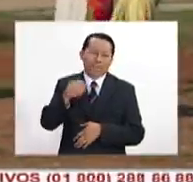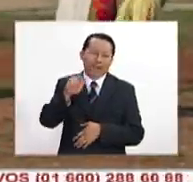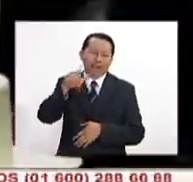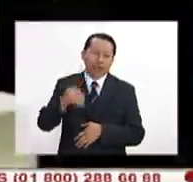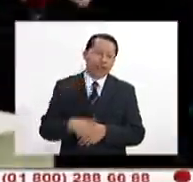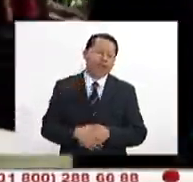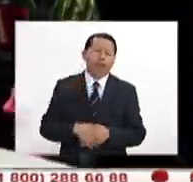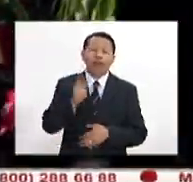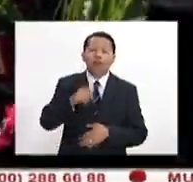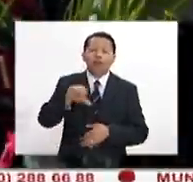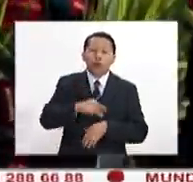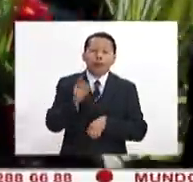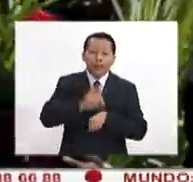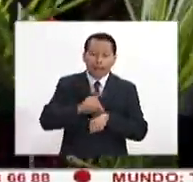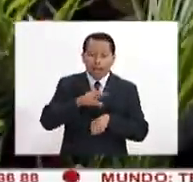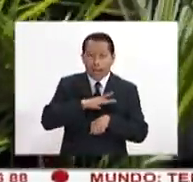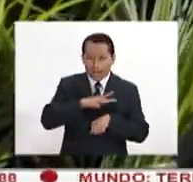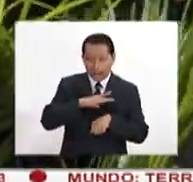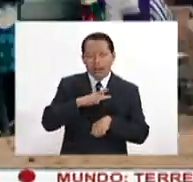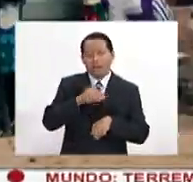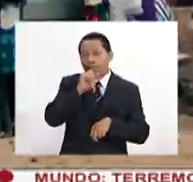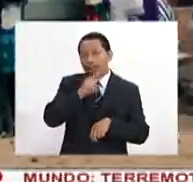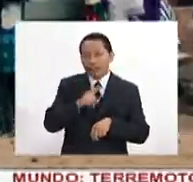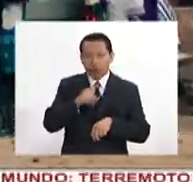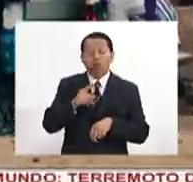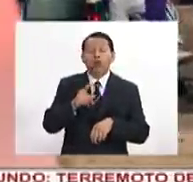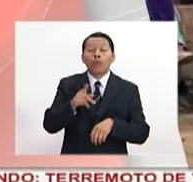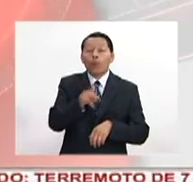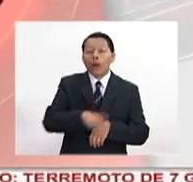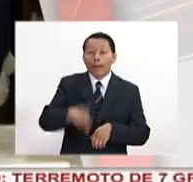Hoy se conmemora el Día Internacional de los Pueblos Indígenas.